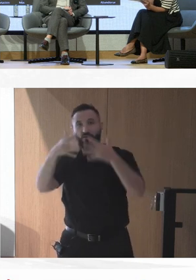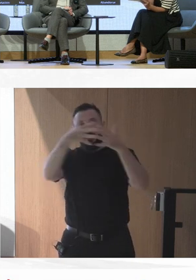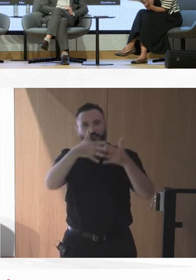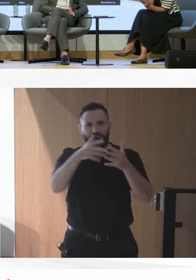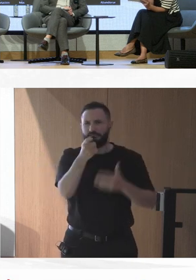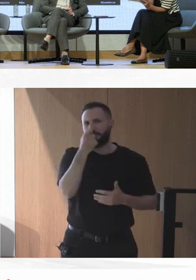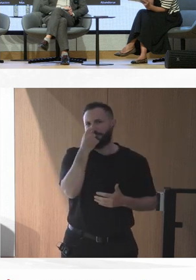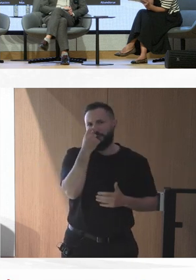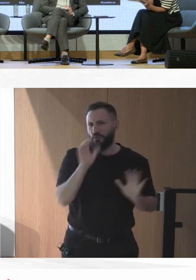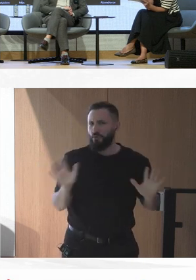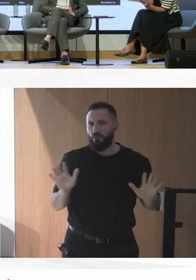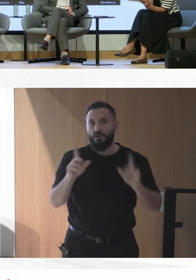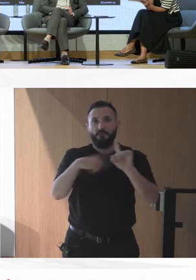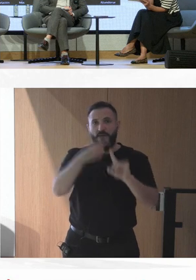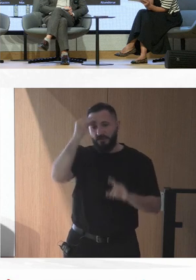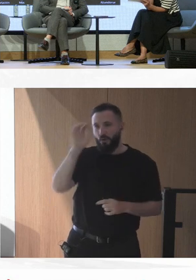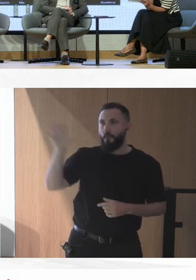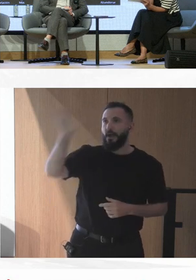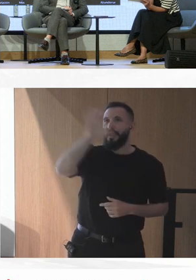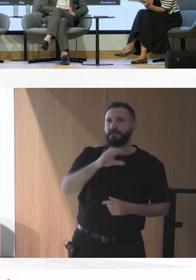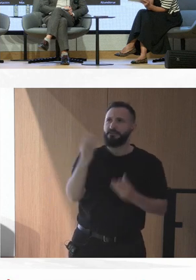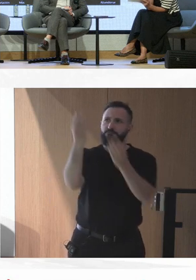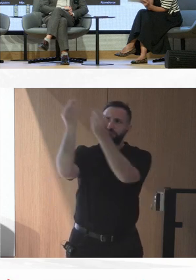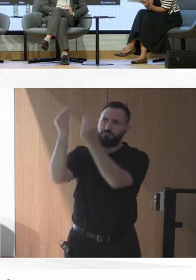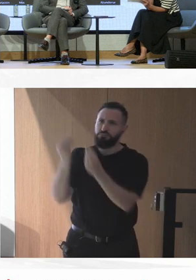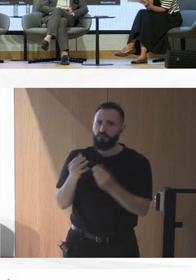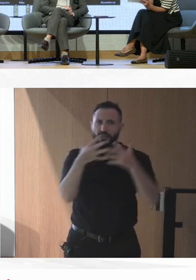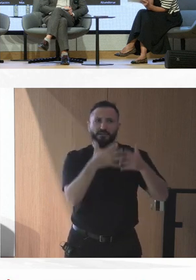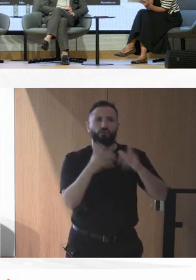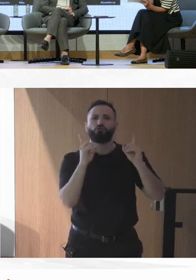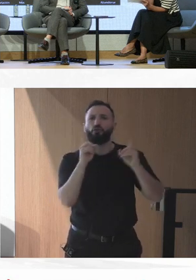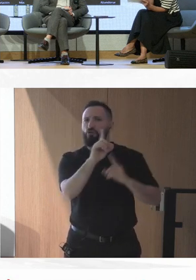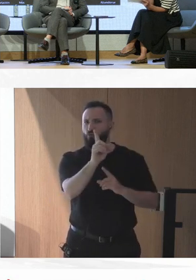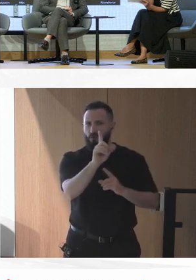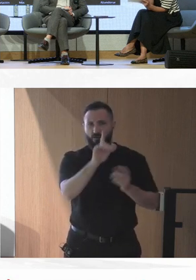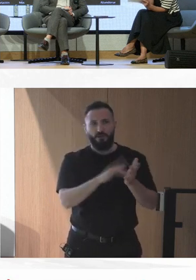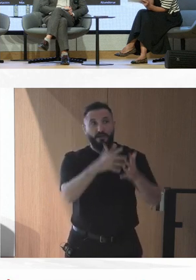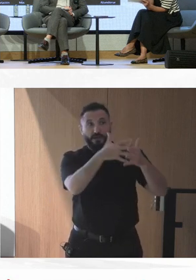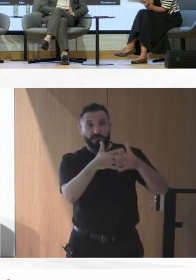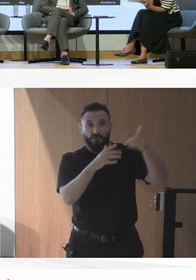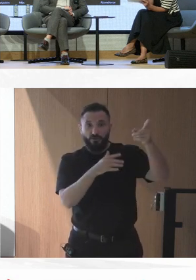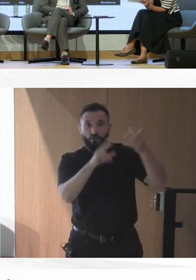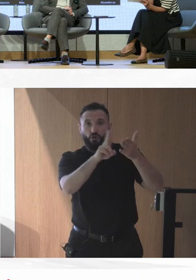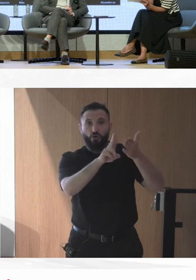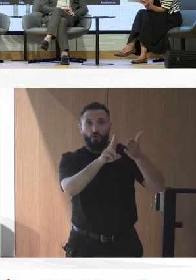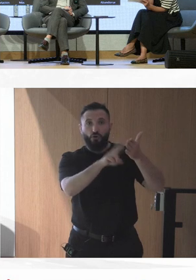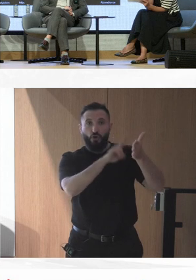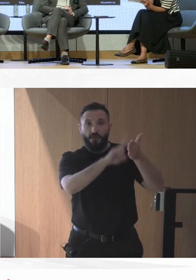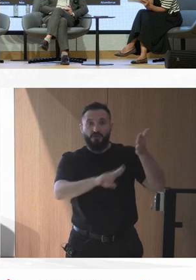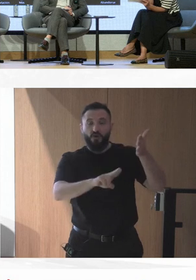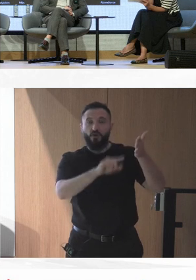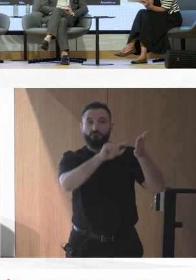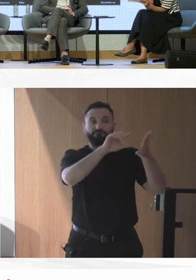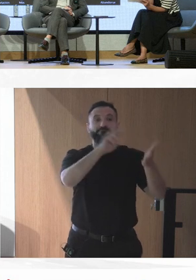diría que eso ocurre también en muchos otros países, no solo Estados Unidos. Estados Unidos no ha ratificado la Convención Internacional, la